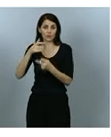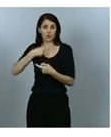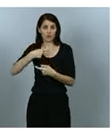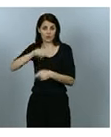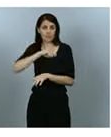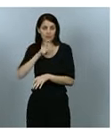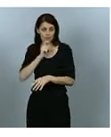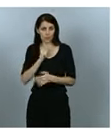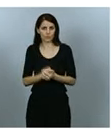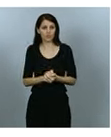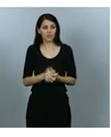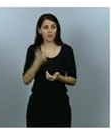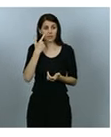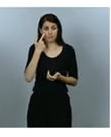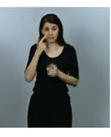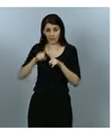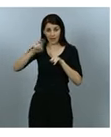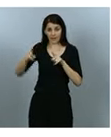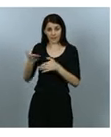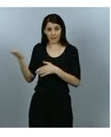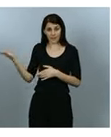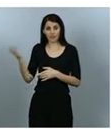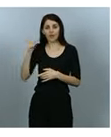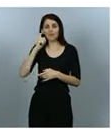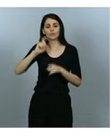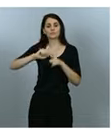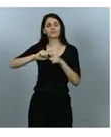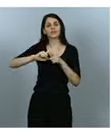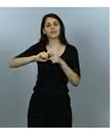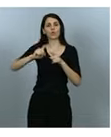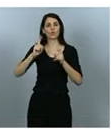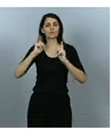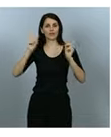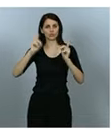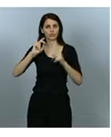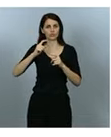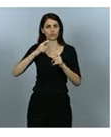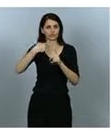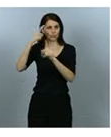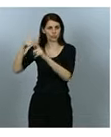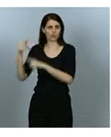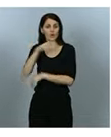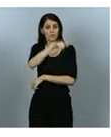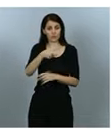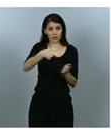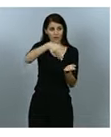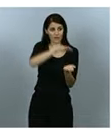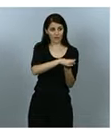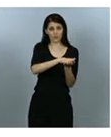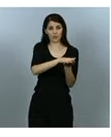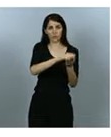se representan los diferentes tipos de casos que hemos tenido, aquellos que han fallecido, en rosa, en la parte de abajo de la